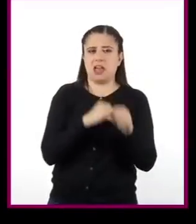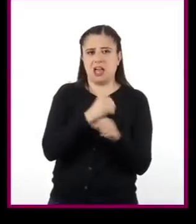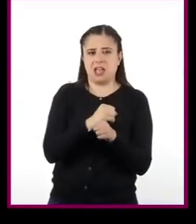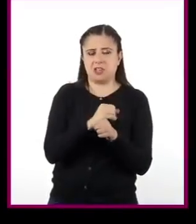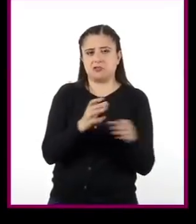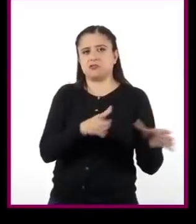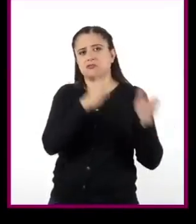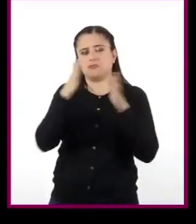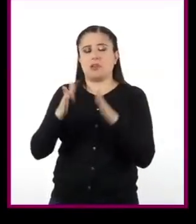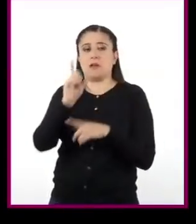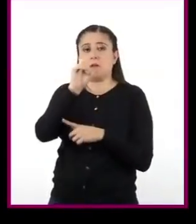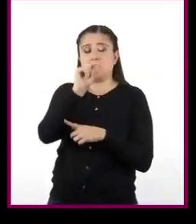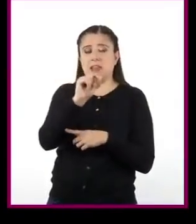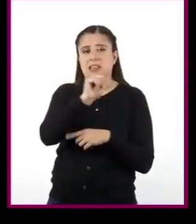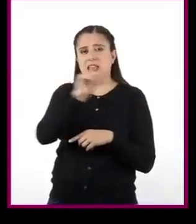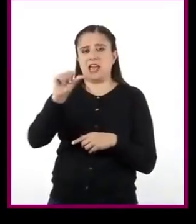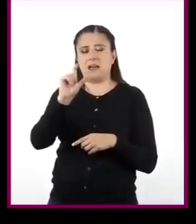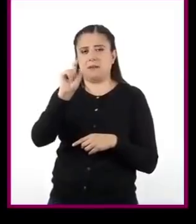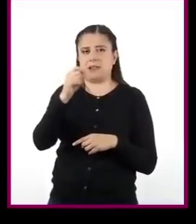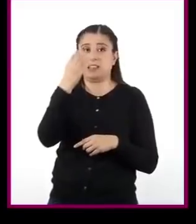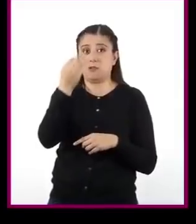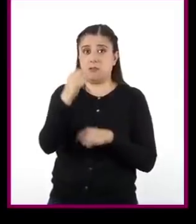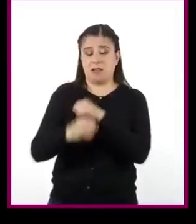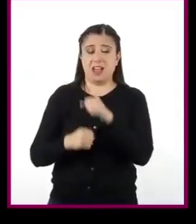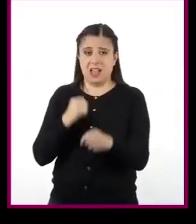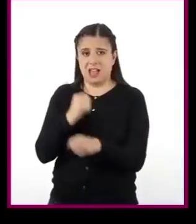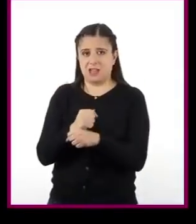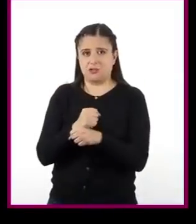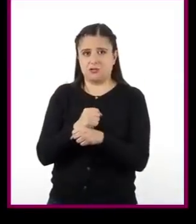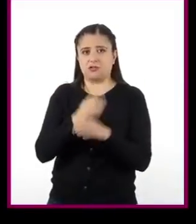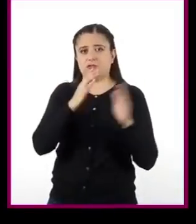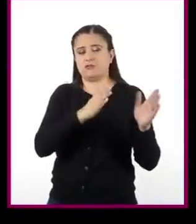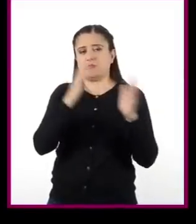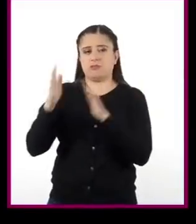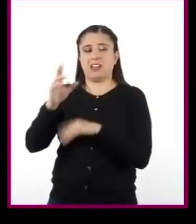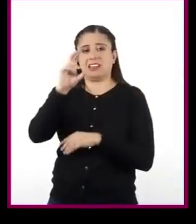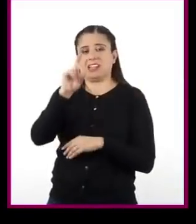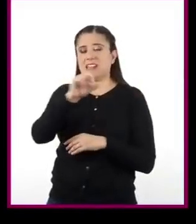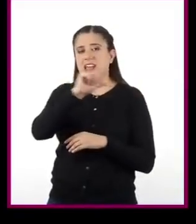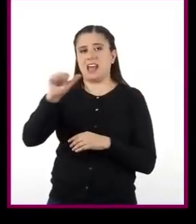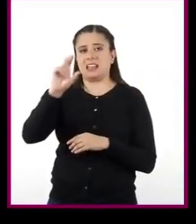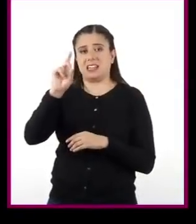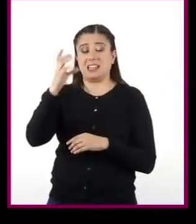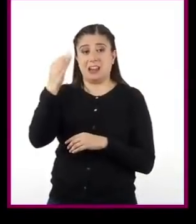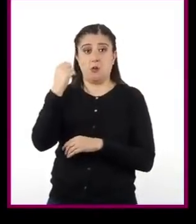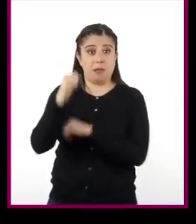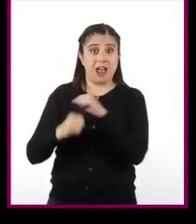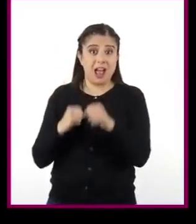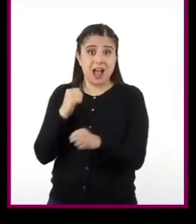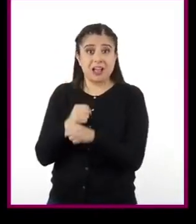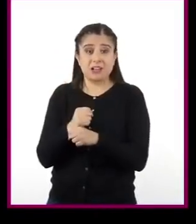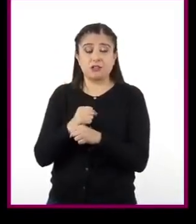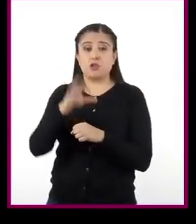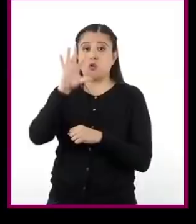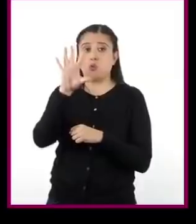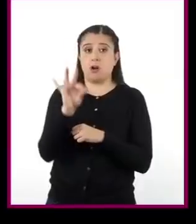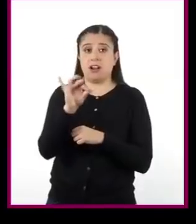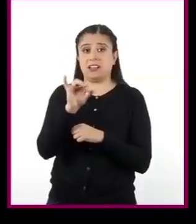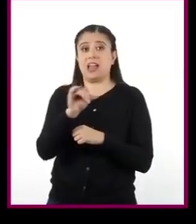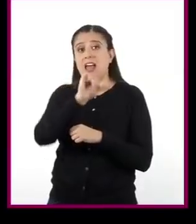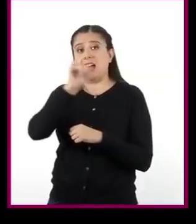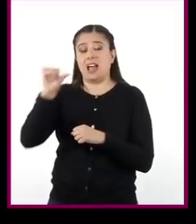años, de 20 a 29 años, de 30 a 39 años, de